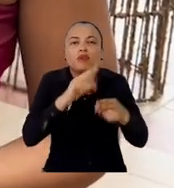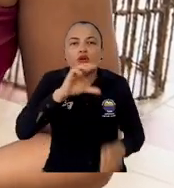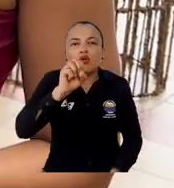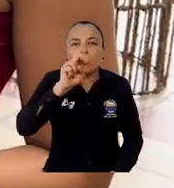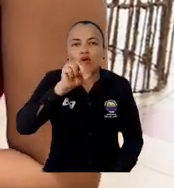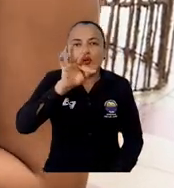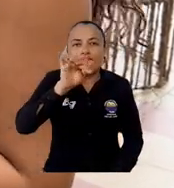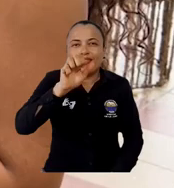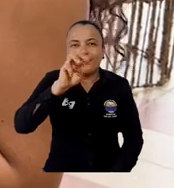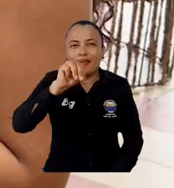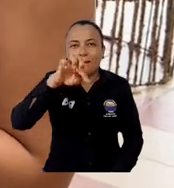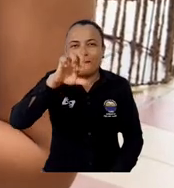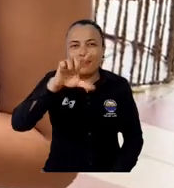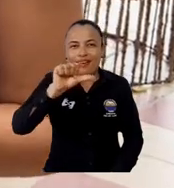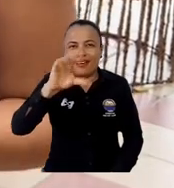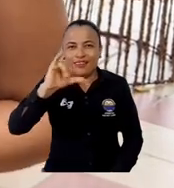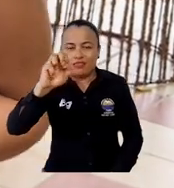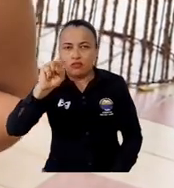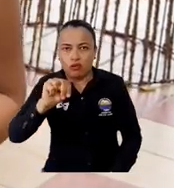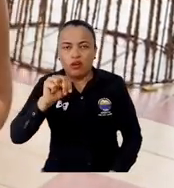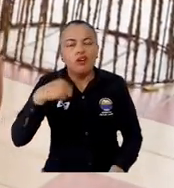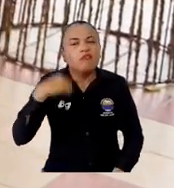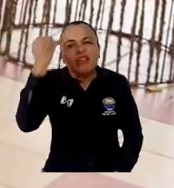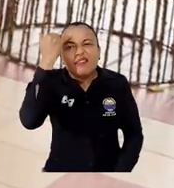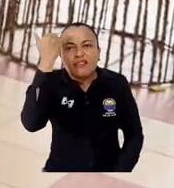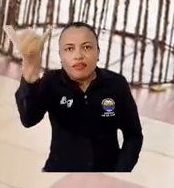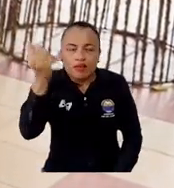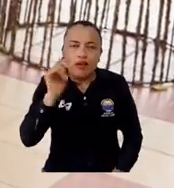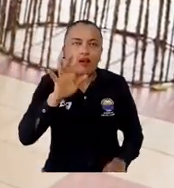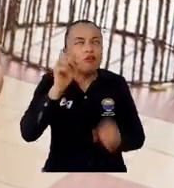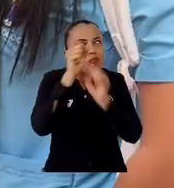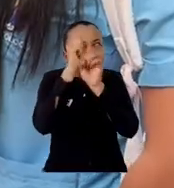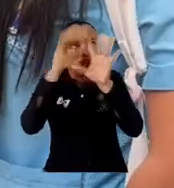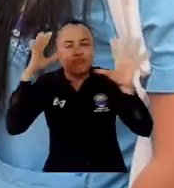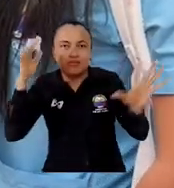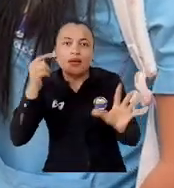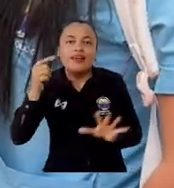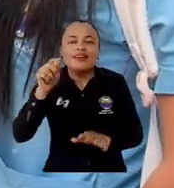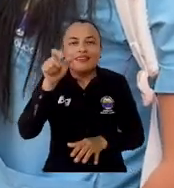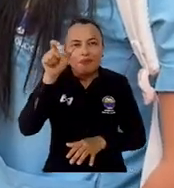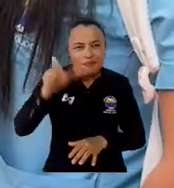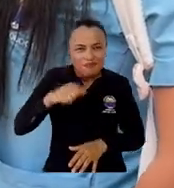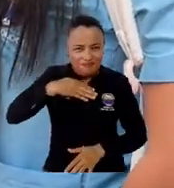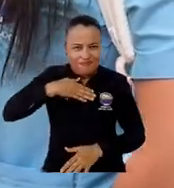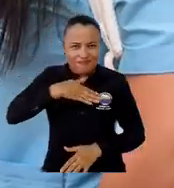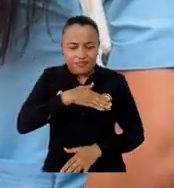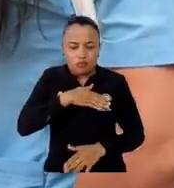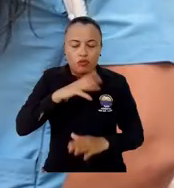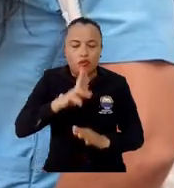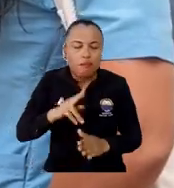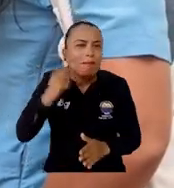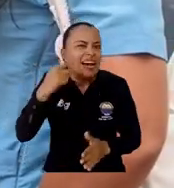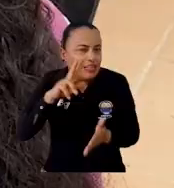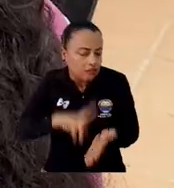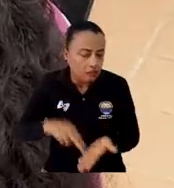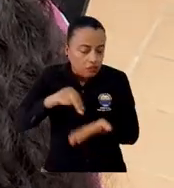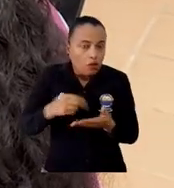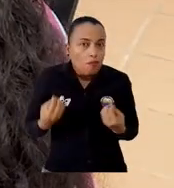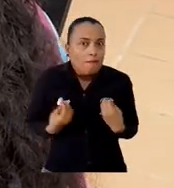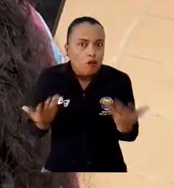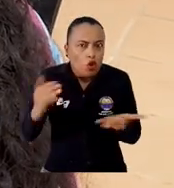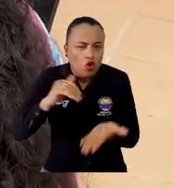Contemplación y pensé ilustrar un momento muy espiritual donde Simón Bolívar, como